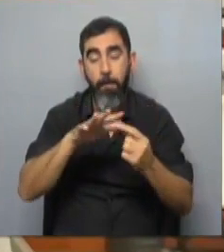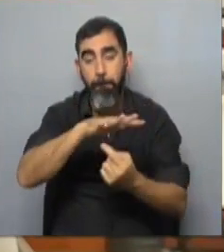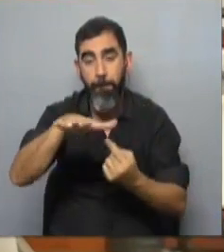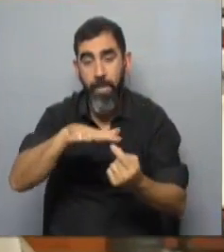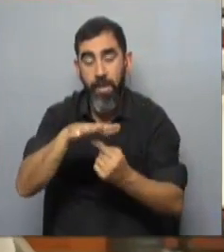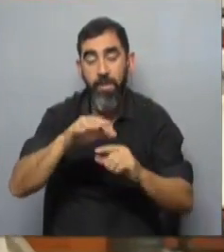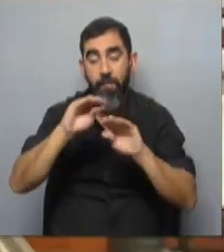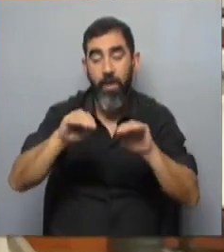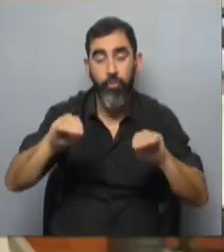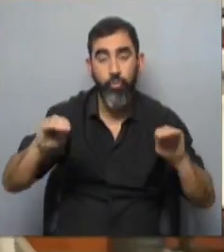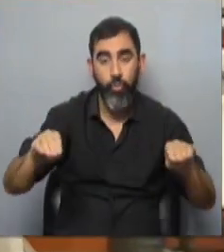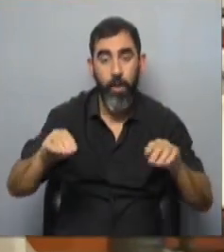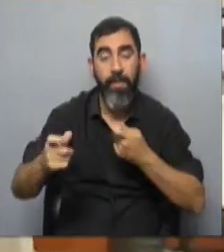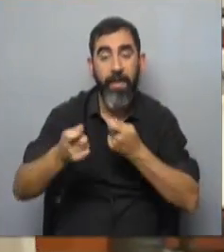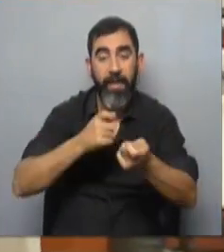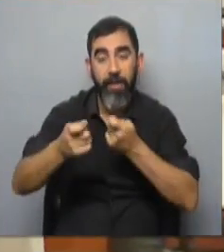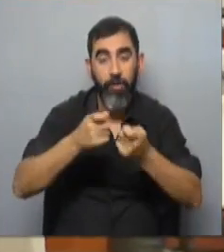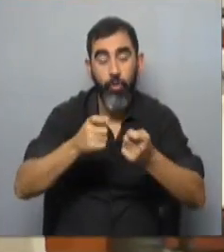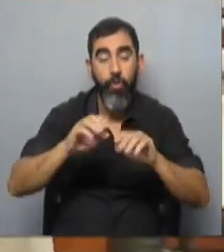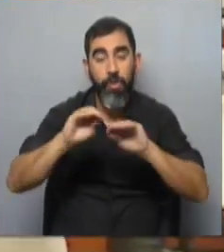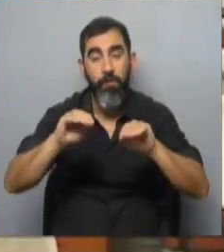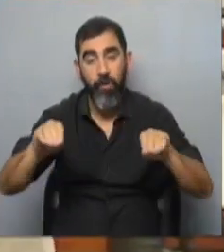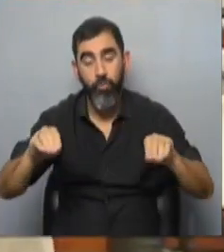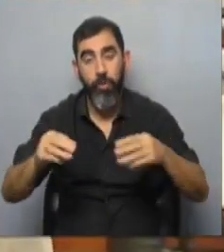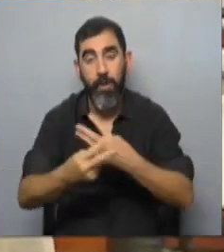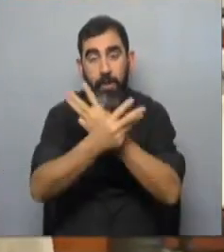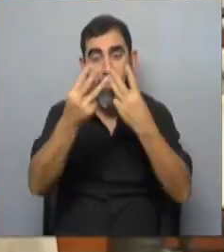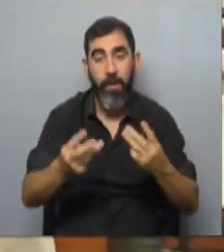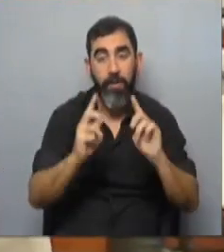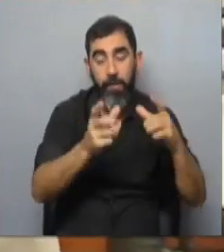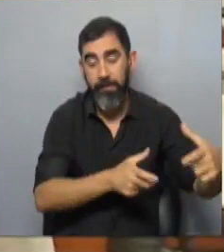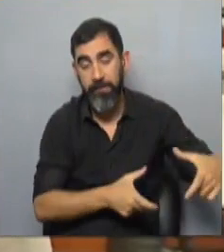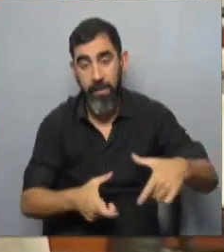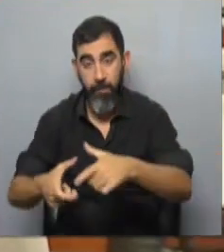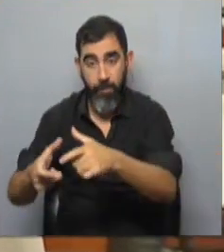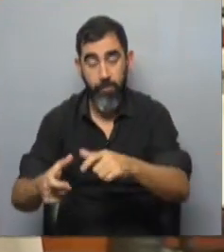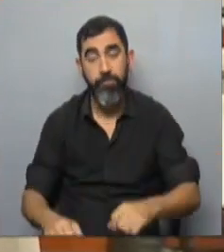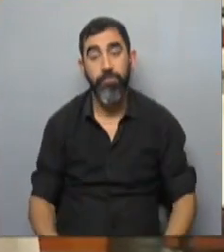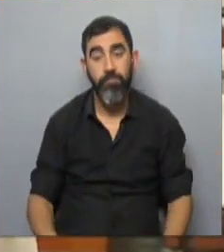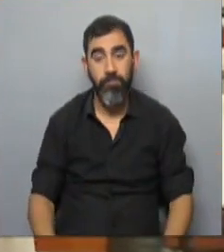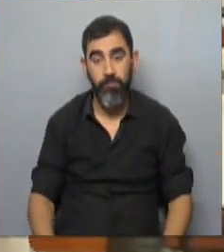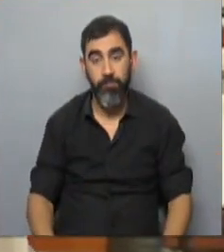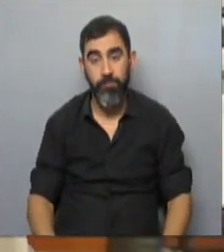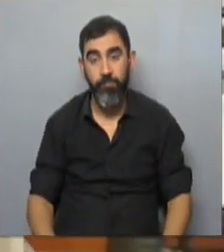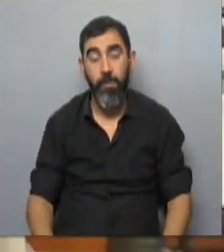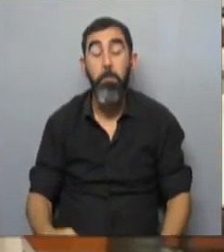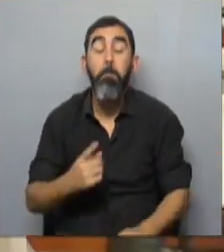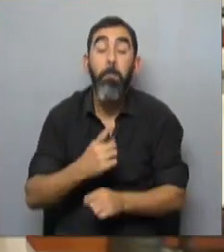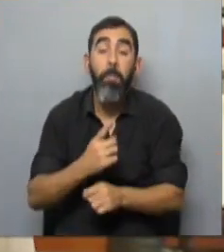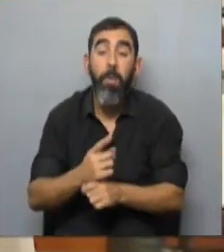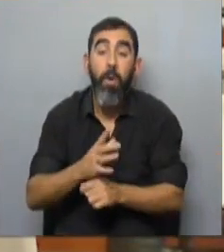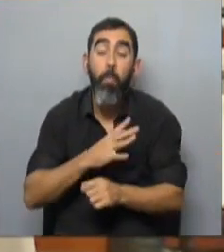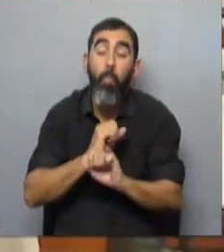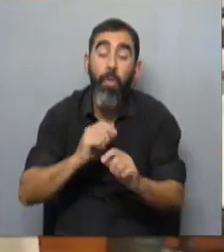y de recolección de residuos, de la gestión integral de los residuos al saneamiento, o sea que contamos en principio con un punto de